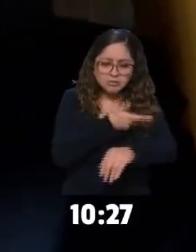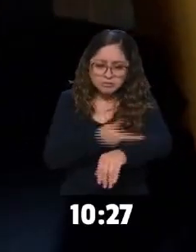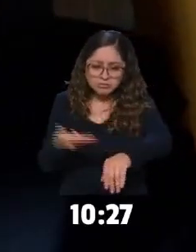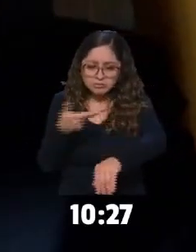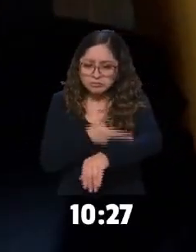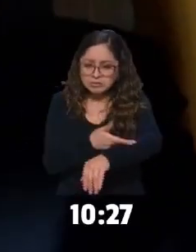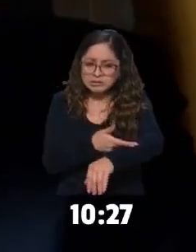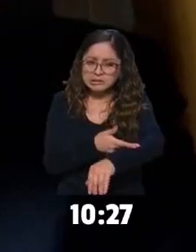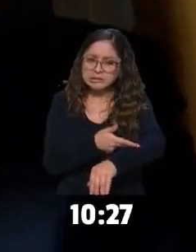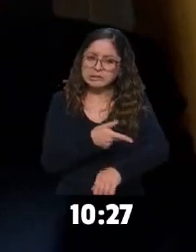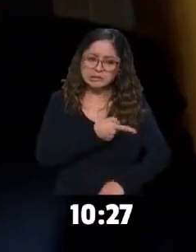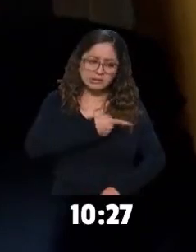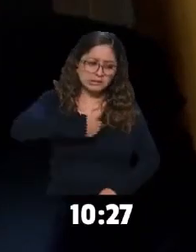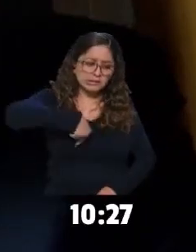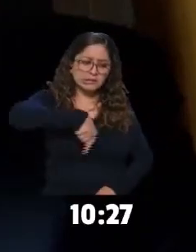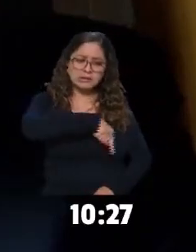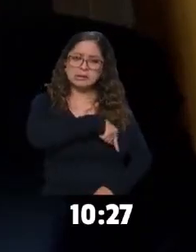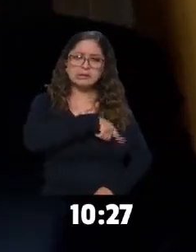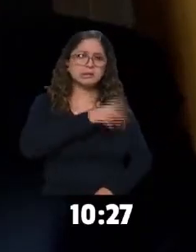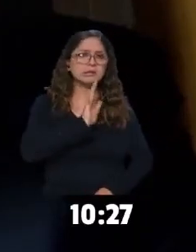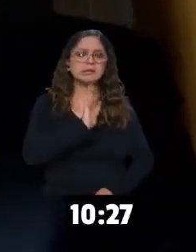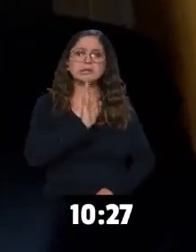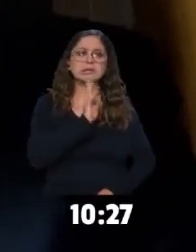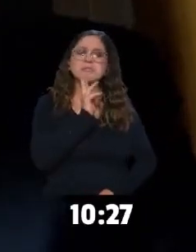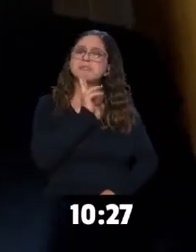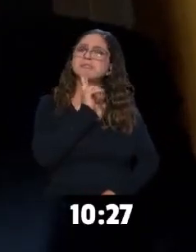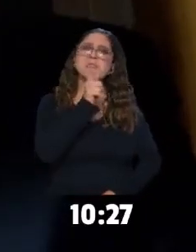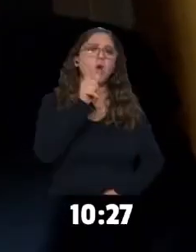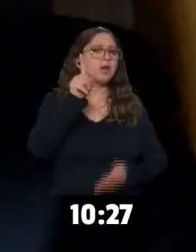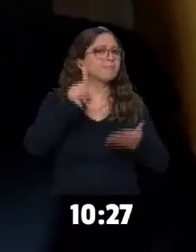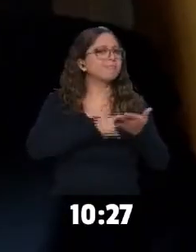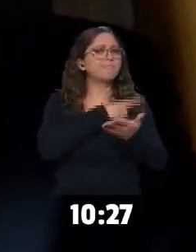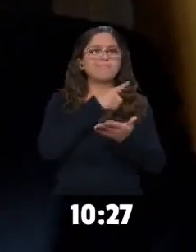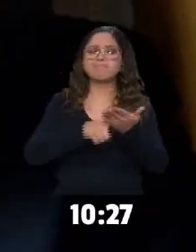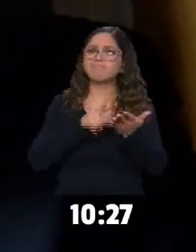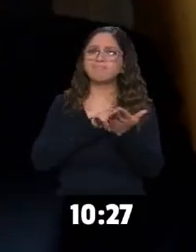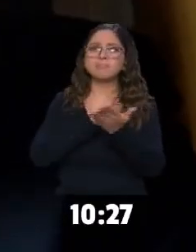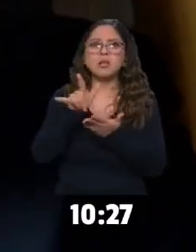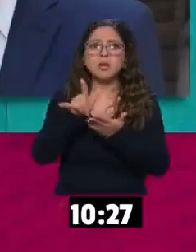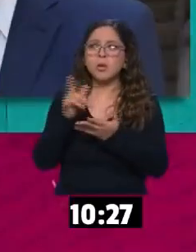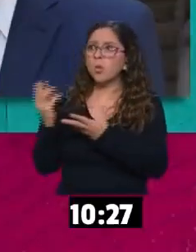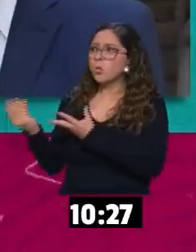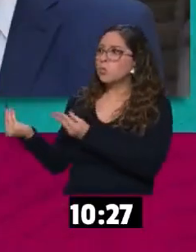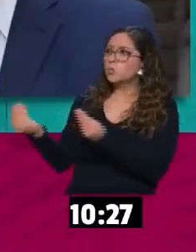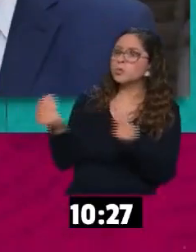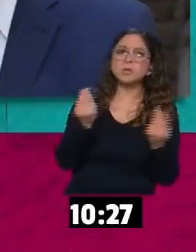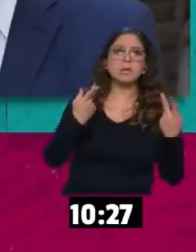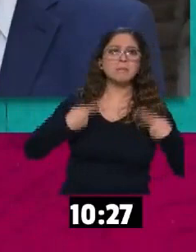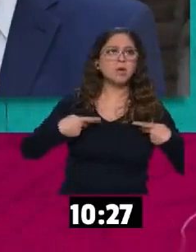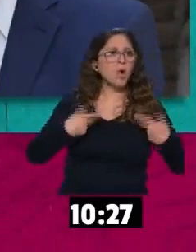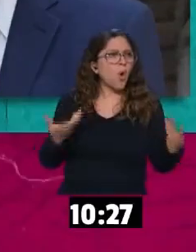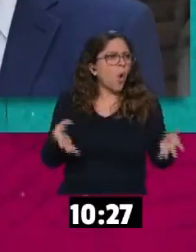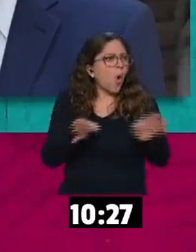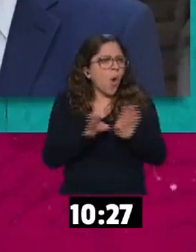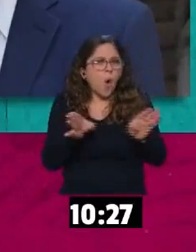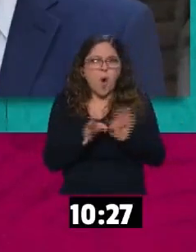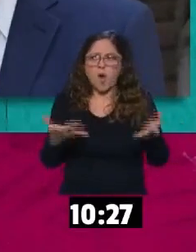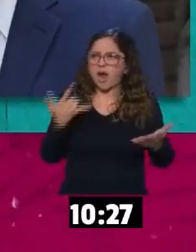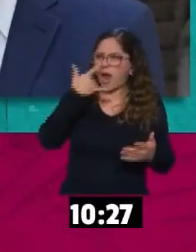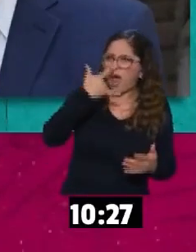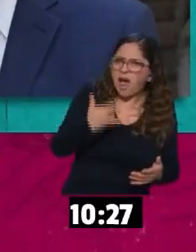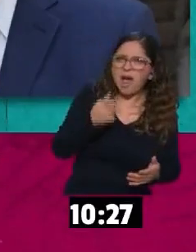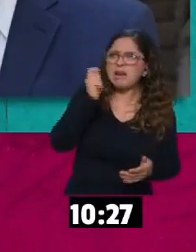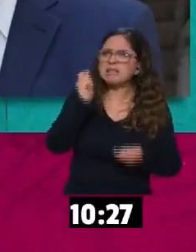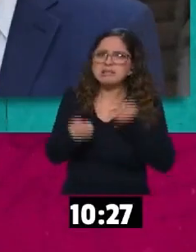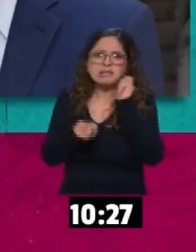el proyecto. Esto fue muy polémico. Claro. Y se decidió en octubre de